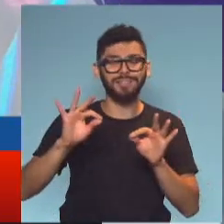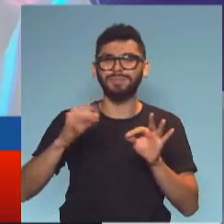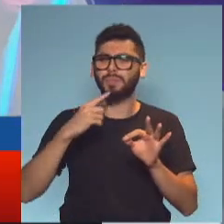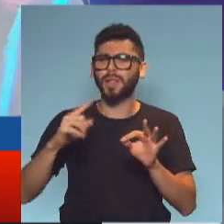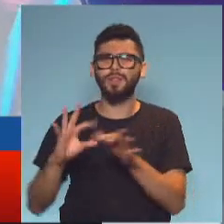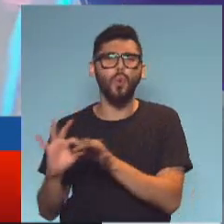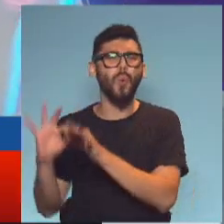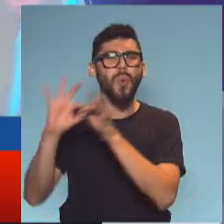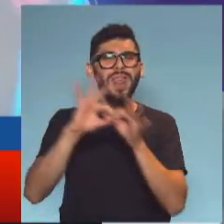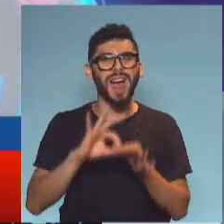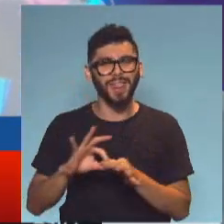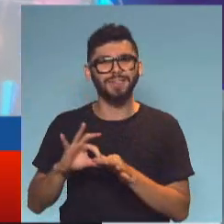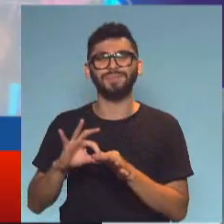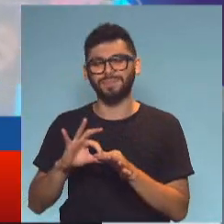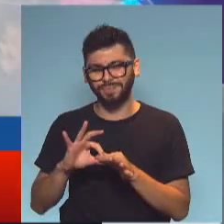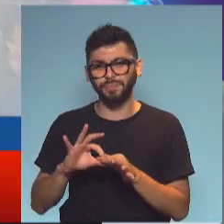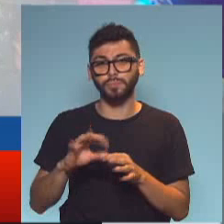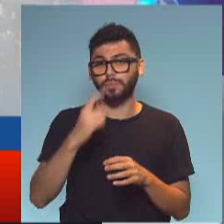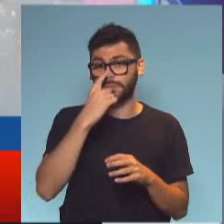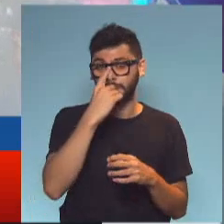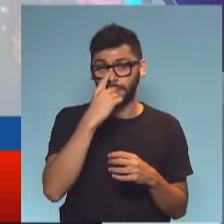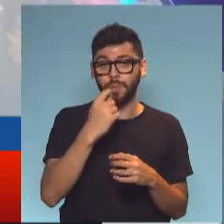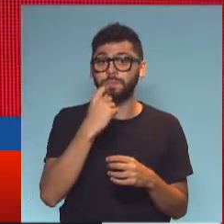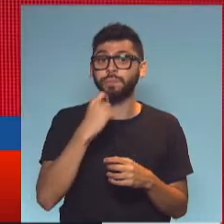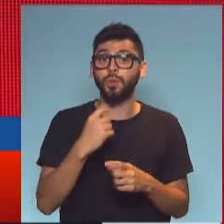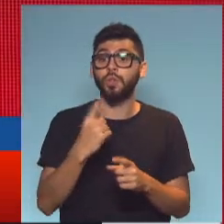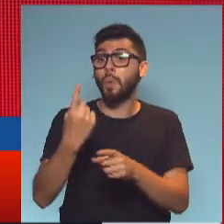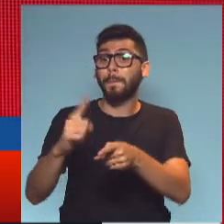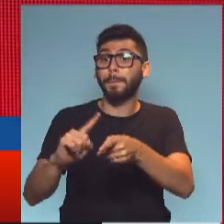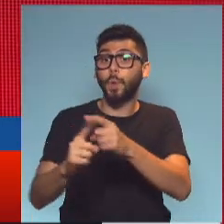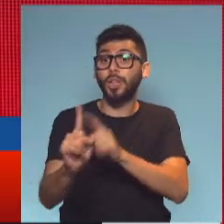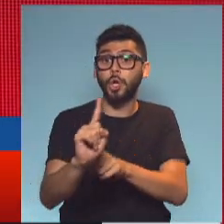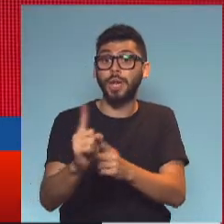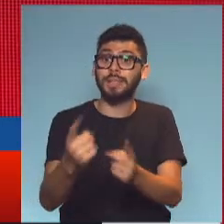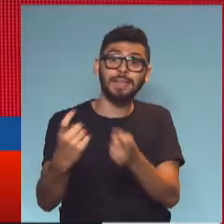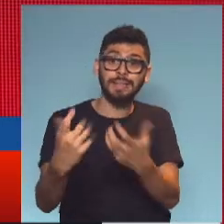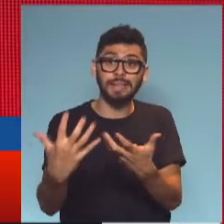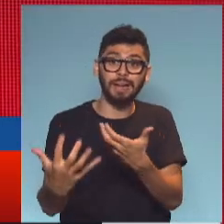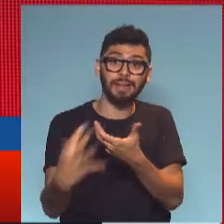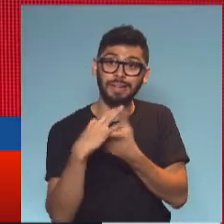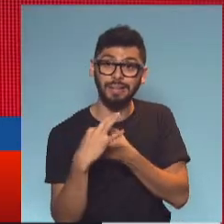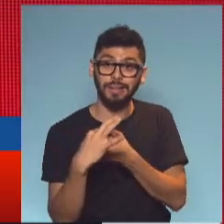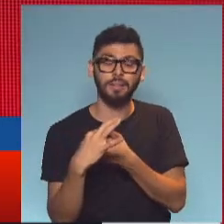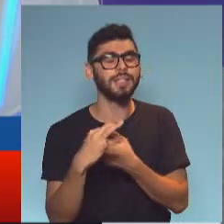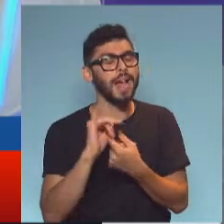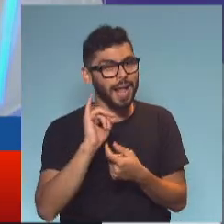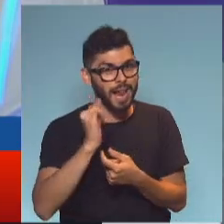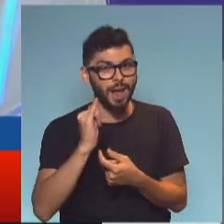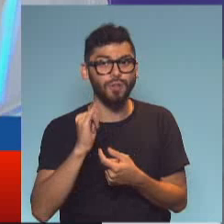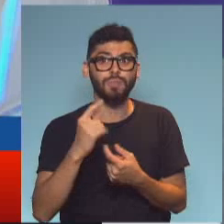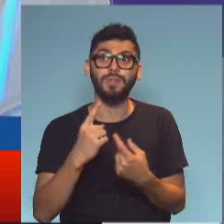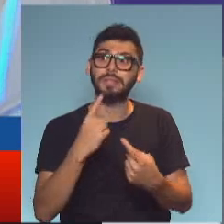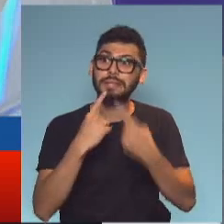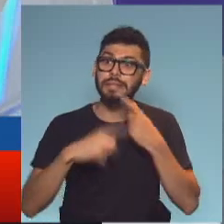unidad política, de todo aquel candidato que necesita una integración, necesita un frente porque está bajo las encuestas. Está bajo, y recordá que él llegó